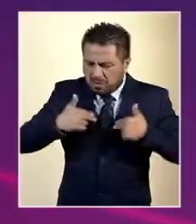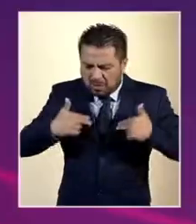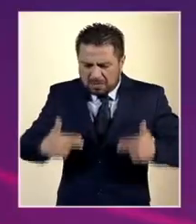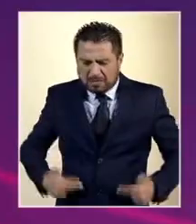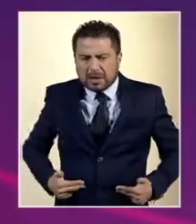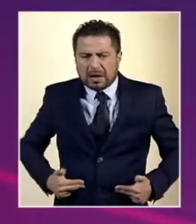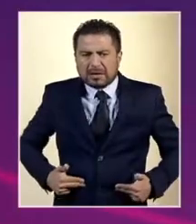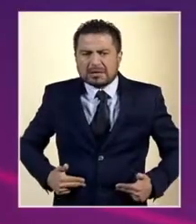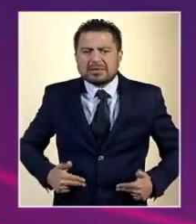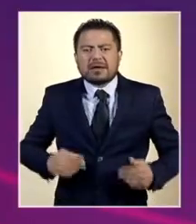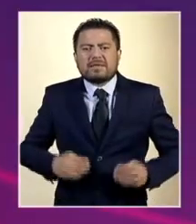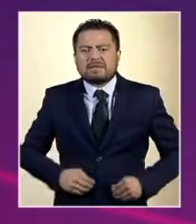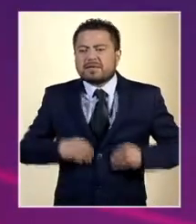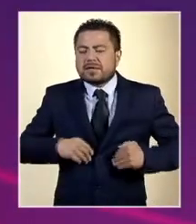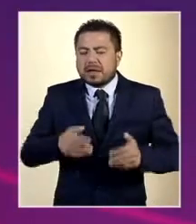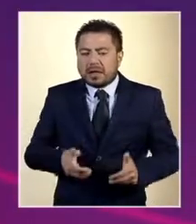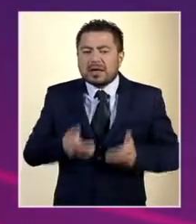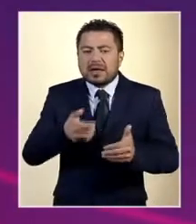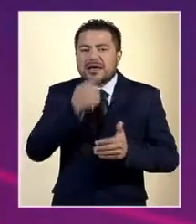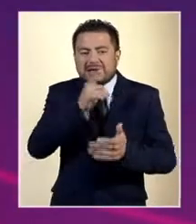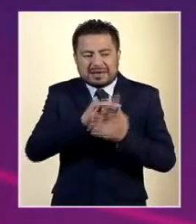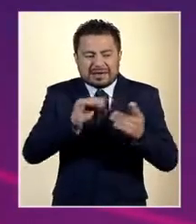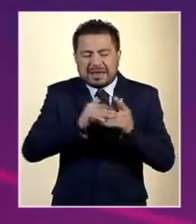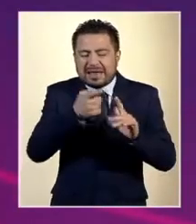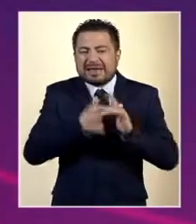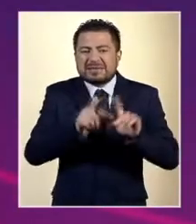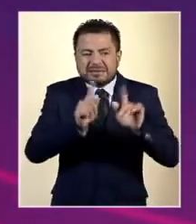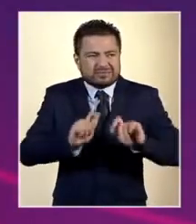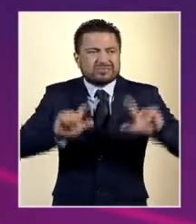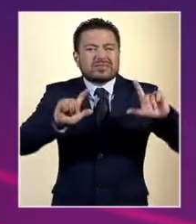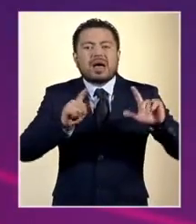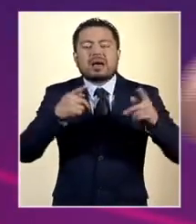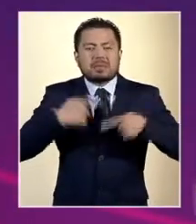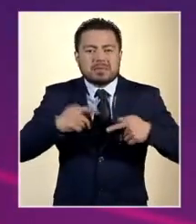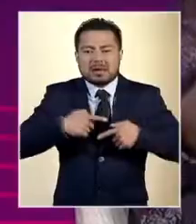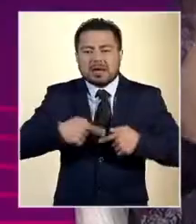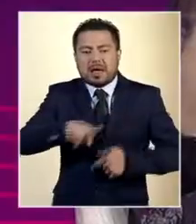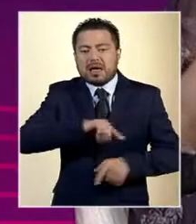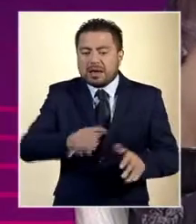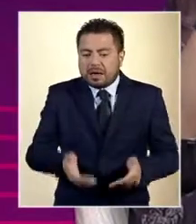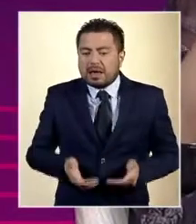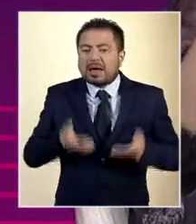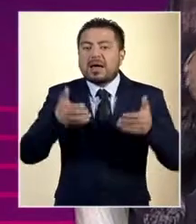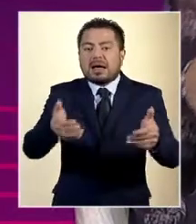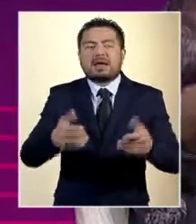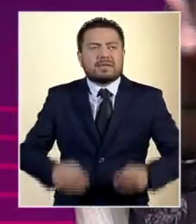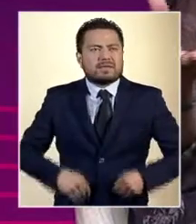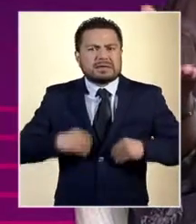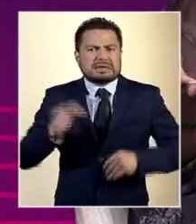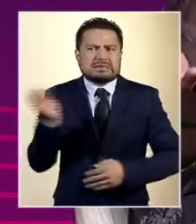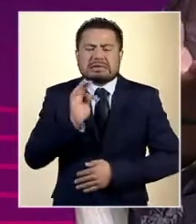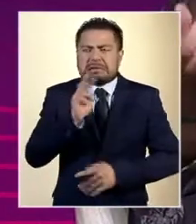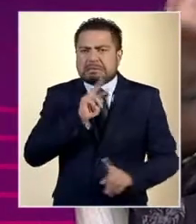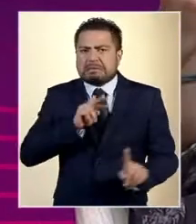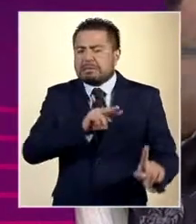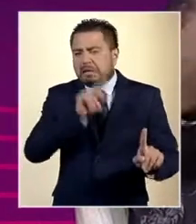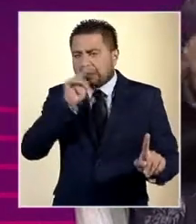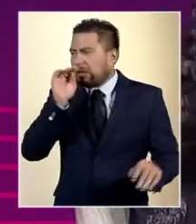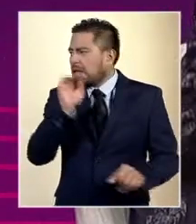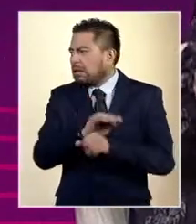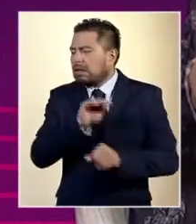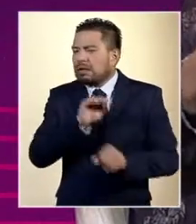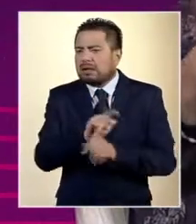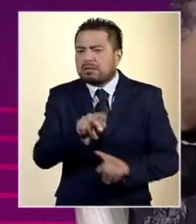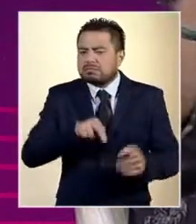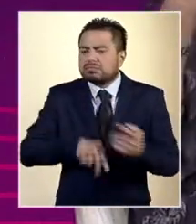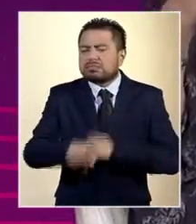las personas que viven en la calle. Porque decía yo al principio del programa, las personas que están en la calle parece que ya no las vemos, pasamos